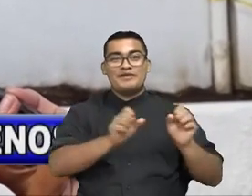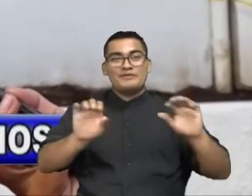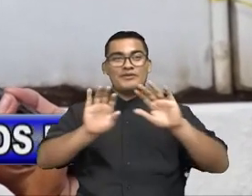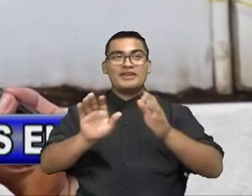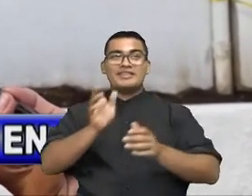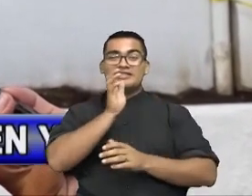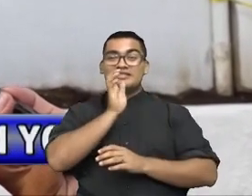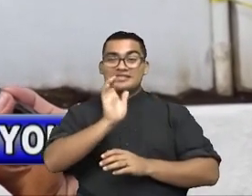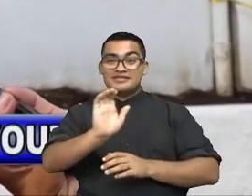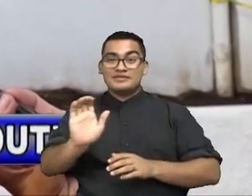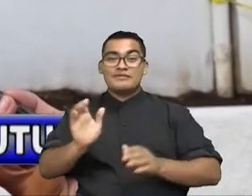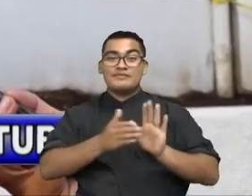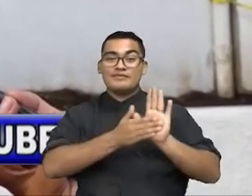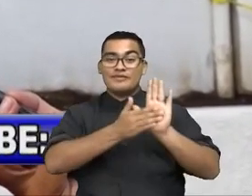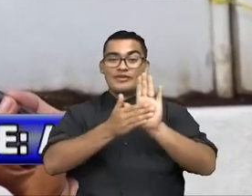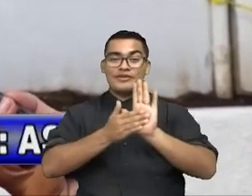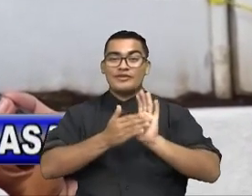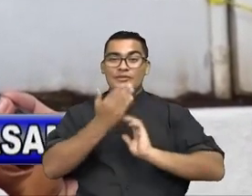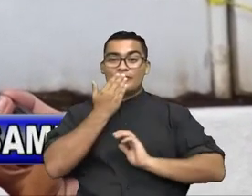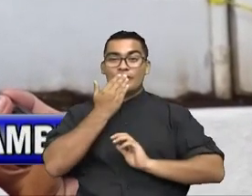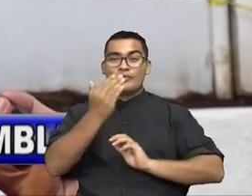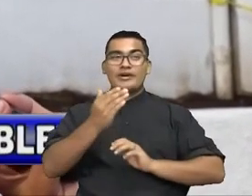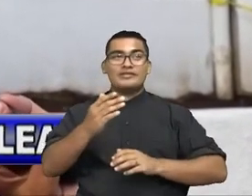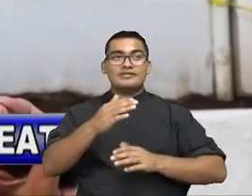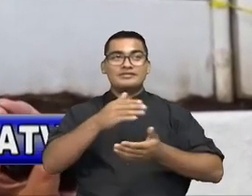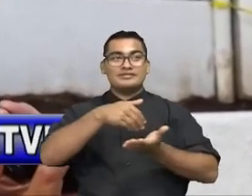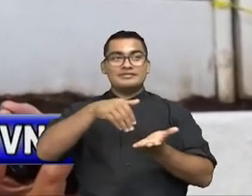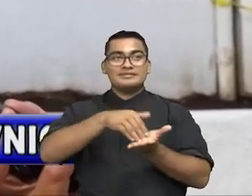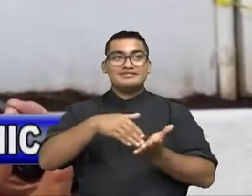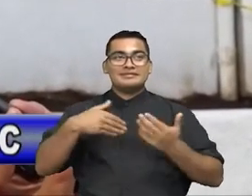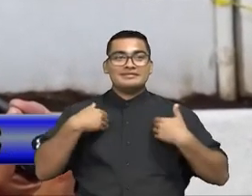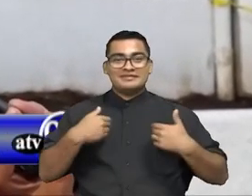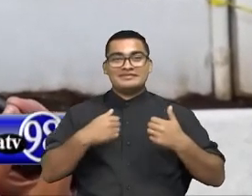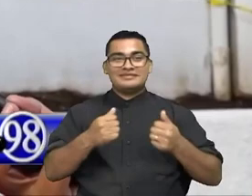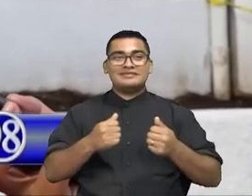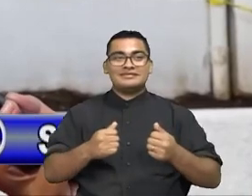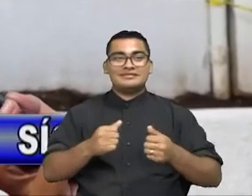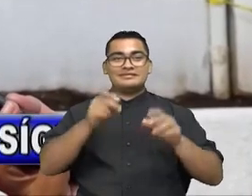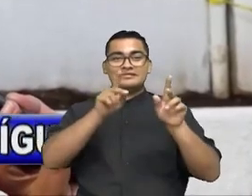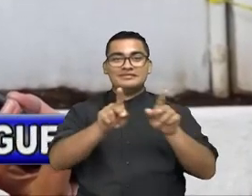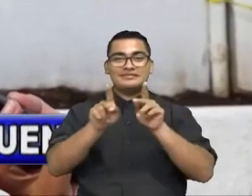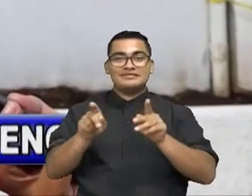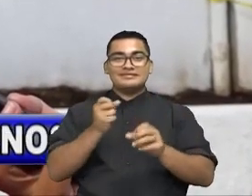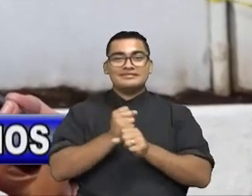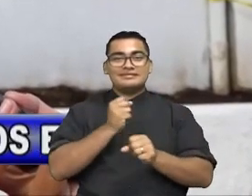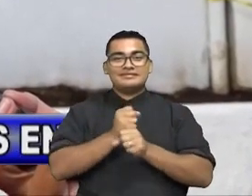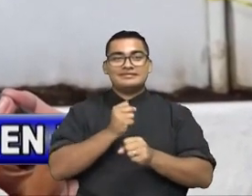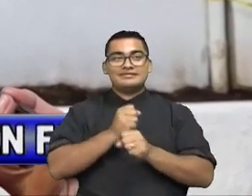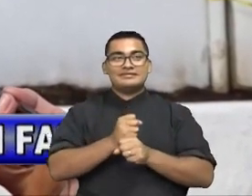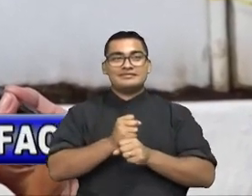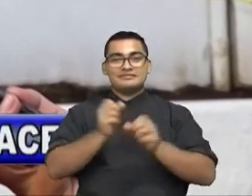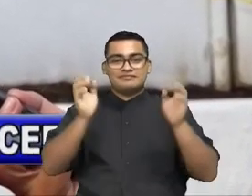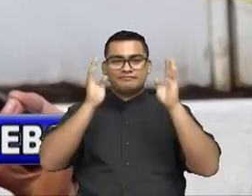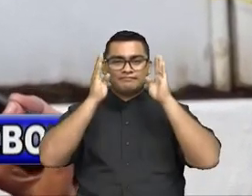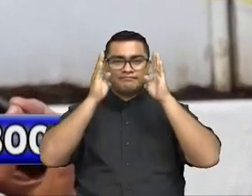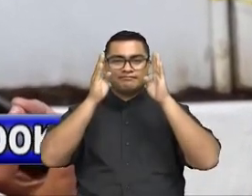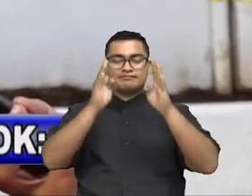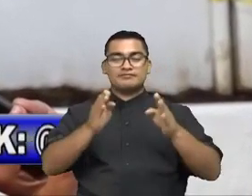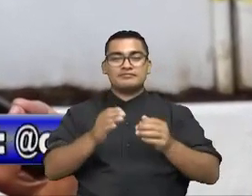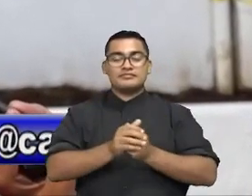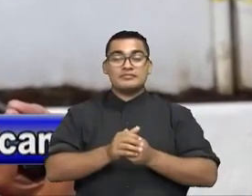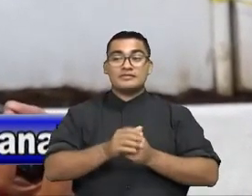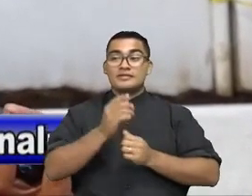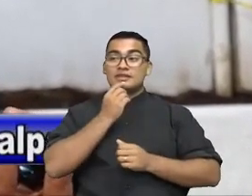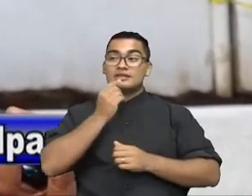seguir siendo el modelo que ha venido siendo este centro de salud con los trabajadores que de manera ejemplar vienen brindando esa salud. Yo le decía a